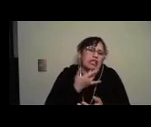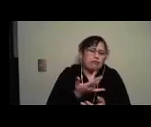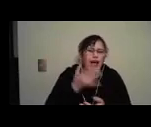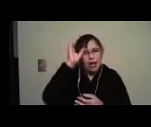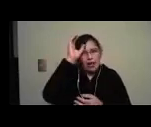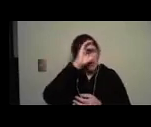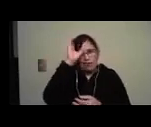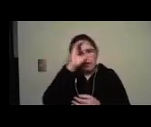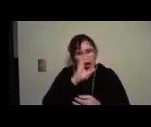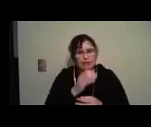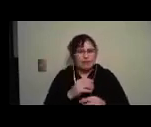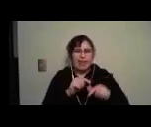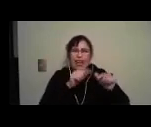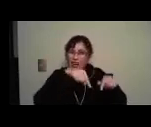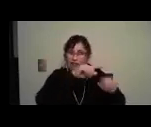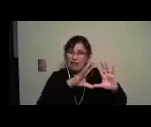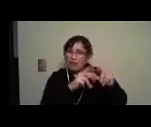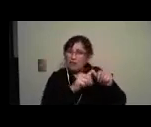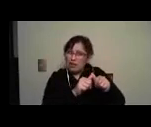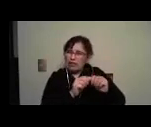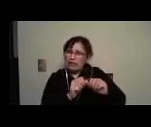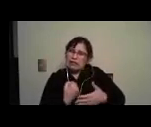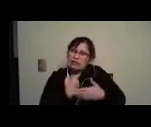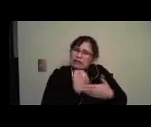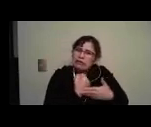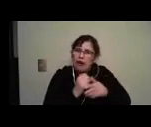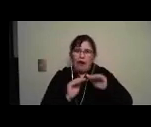está teniendo o los problemas que está teniendo la familia, ¿ya?